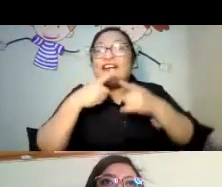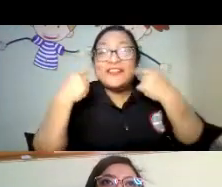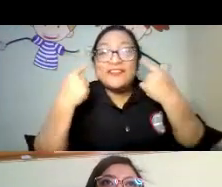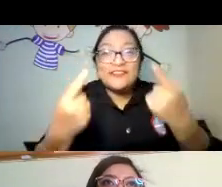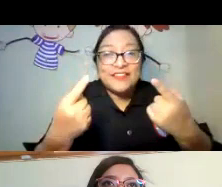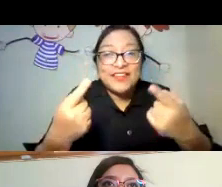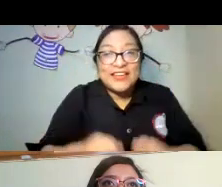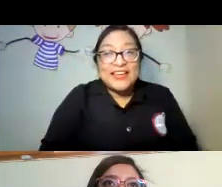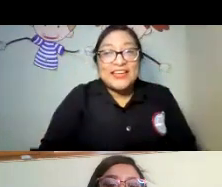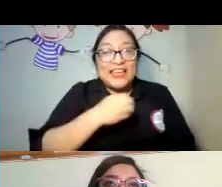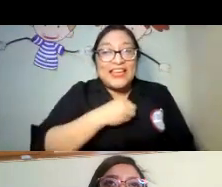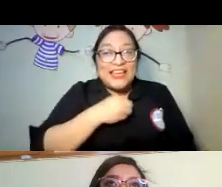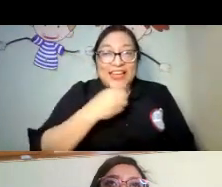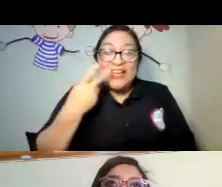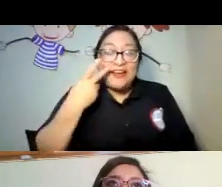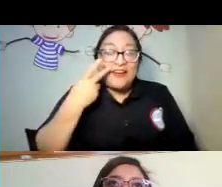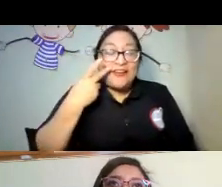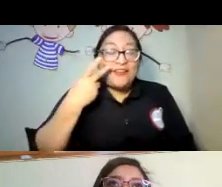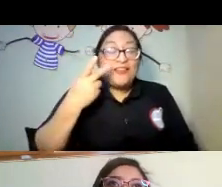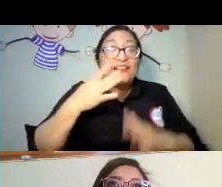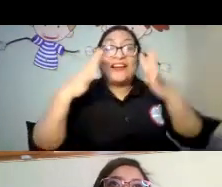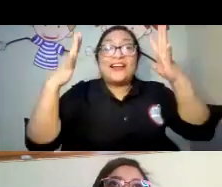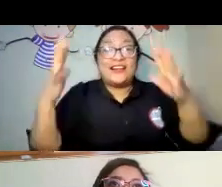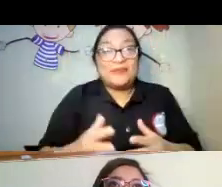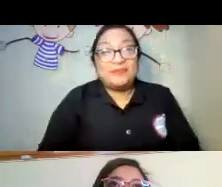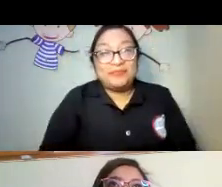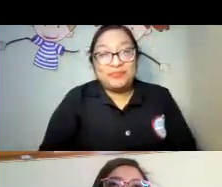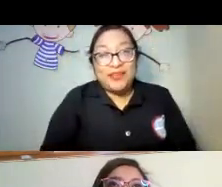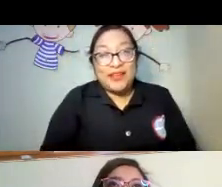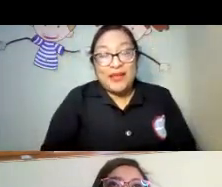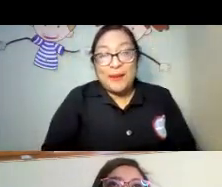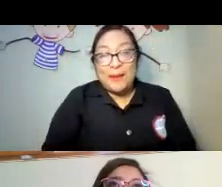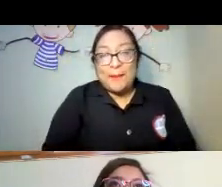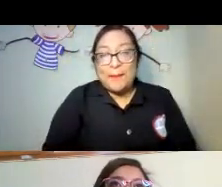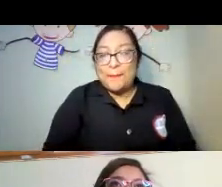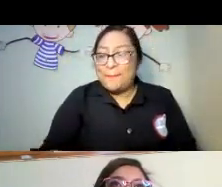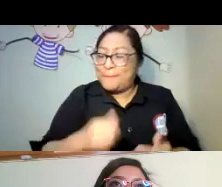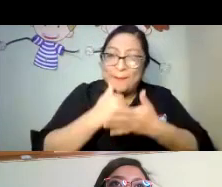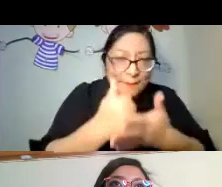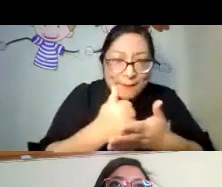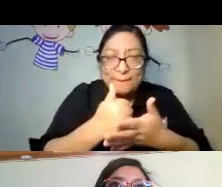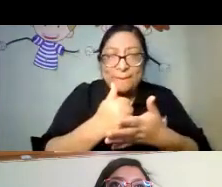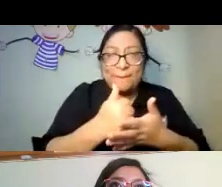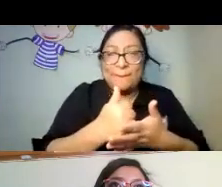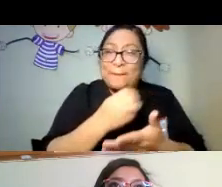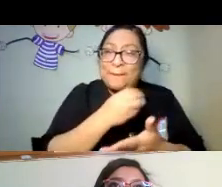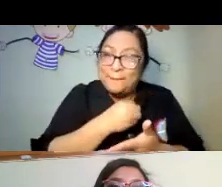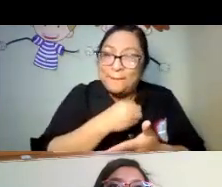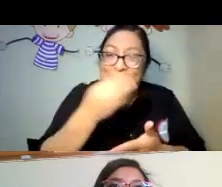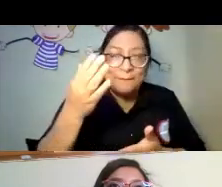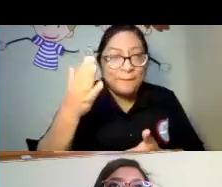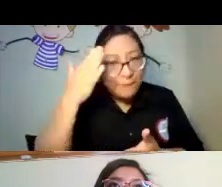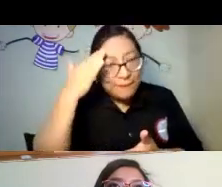ver realizado. Y para eso estoy yo, para ayudarte. Y quiero que sepas, Josué, que yo te quiero mucho,